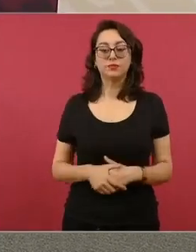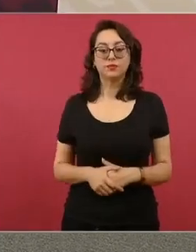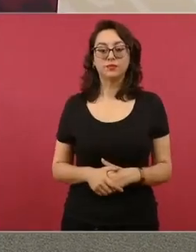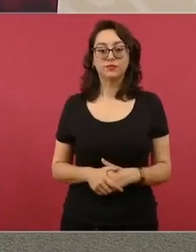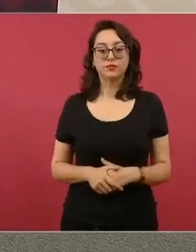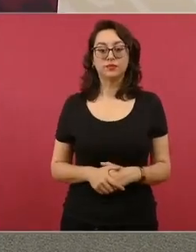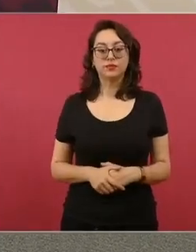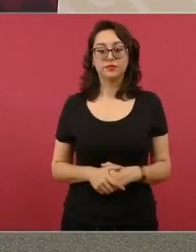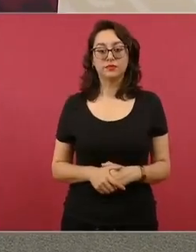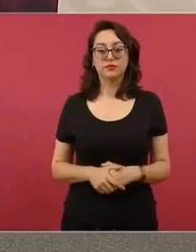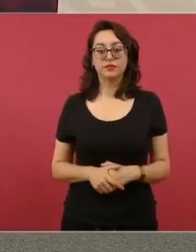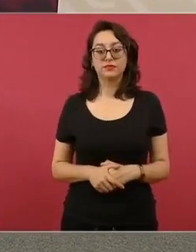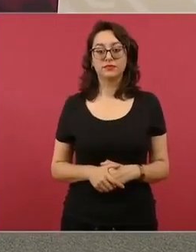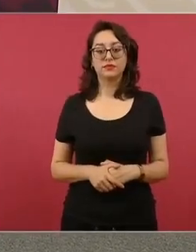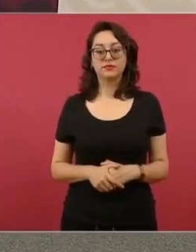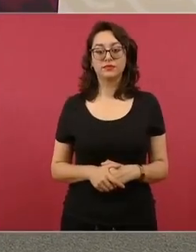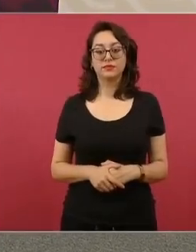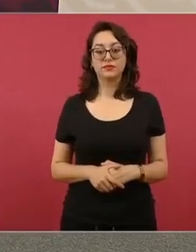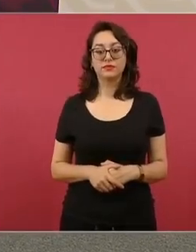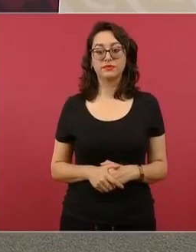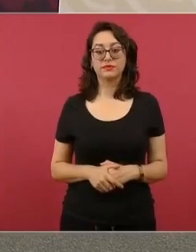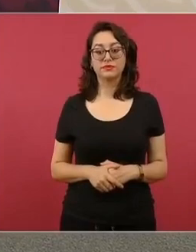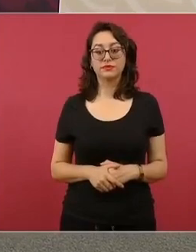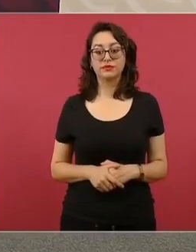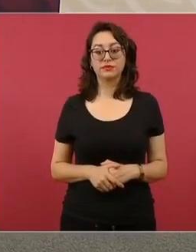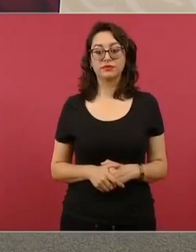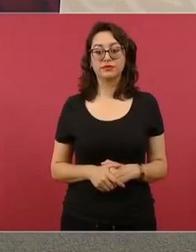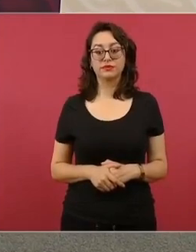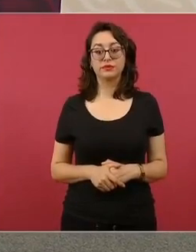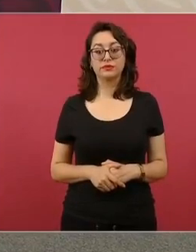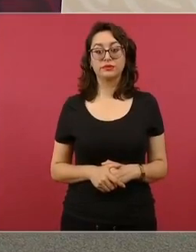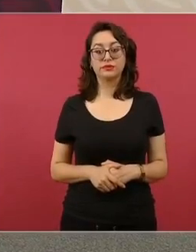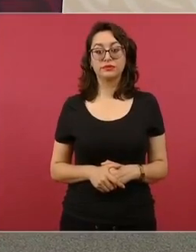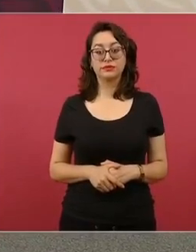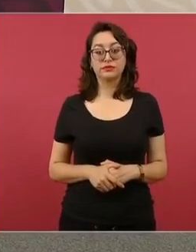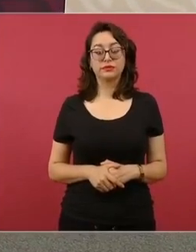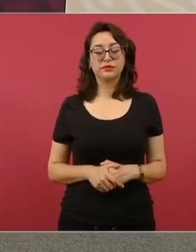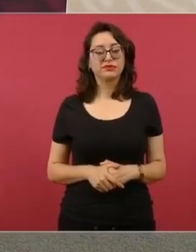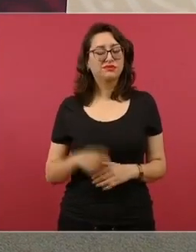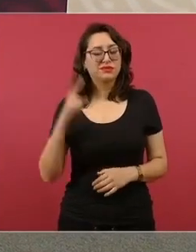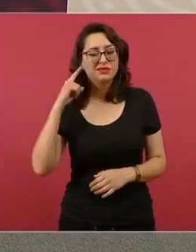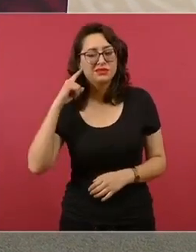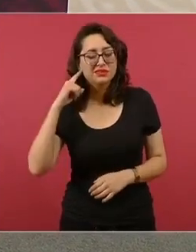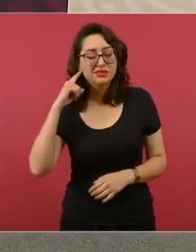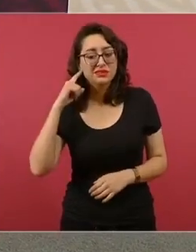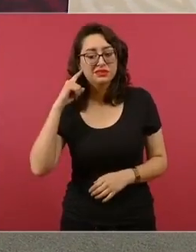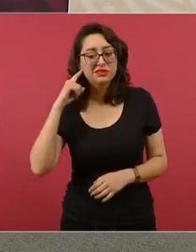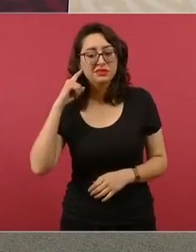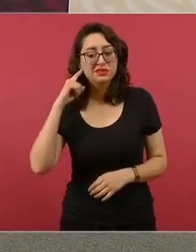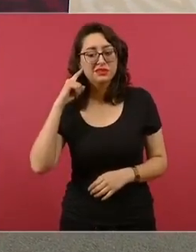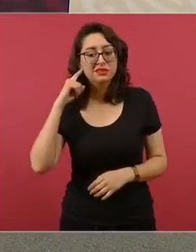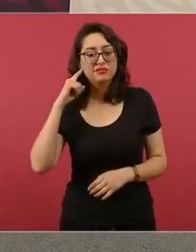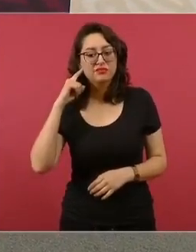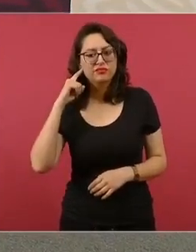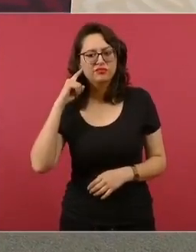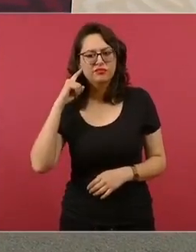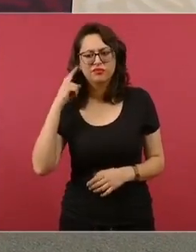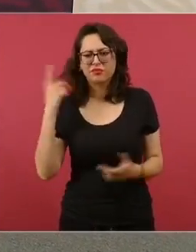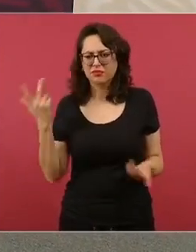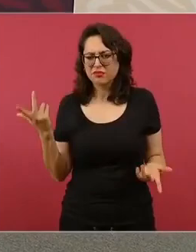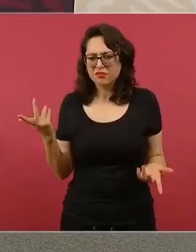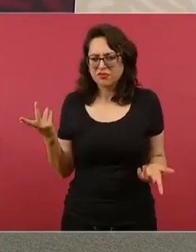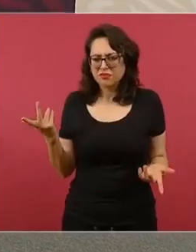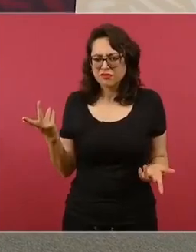sobre la situación geopolítica que está atravesando Colombia en estos momentos? ¿Sobre el presidente Petro? ¿Qué está